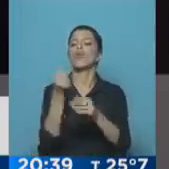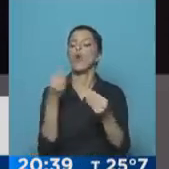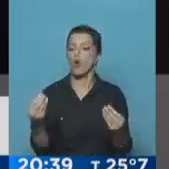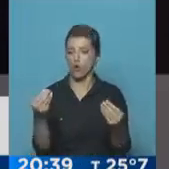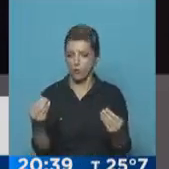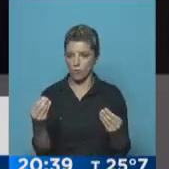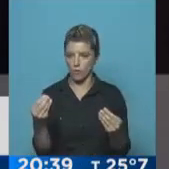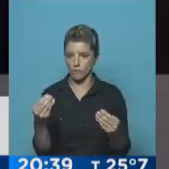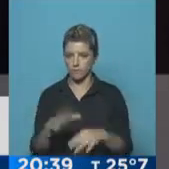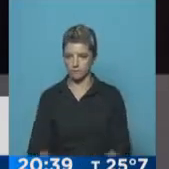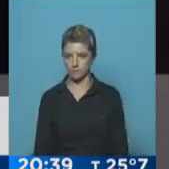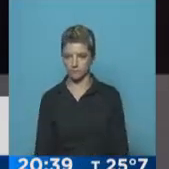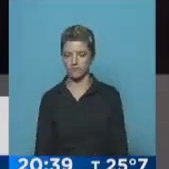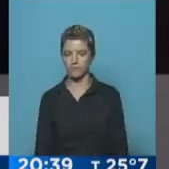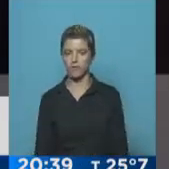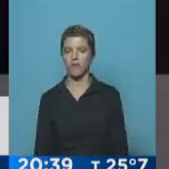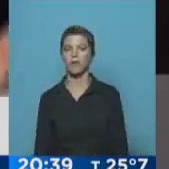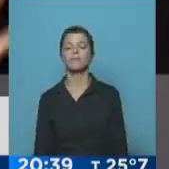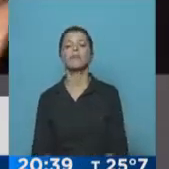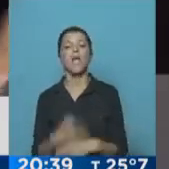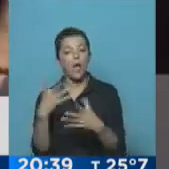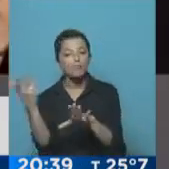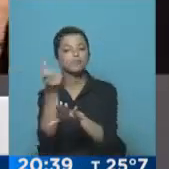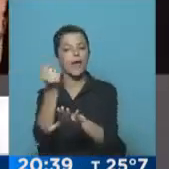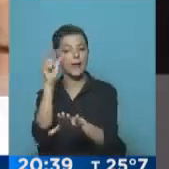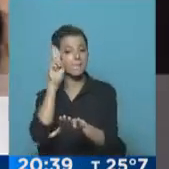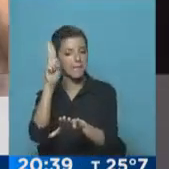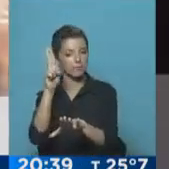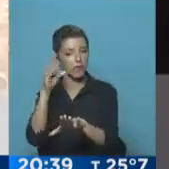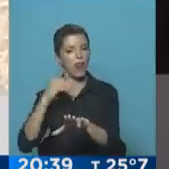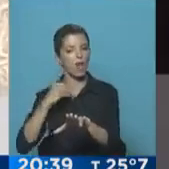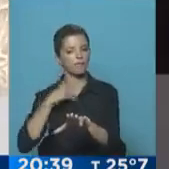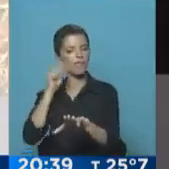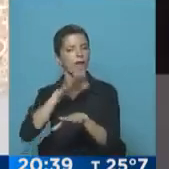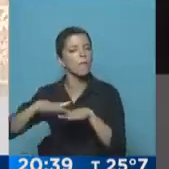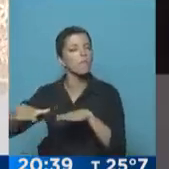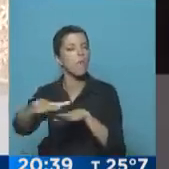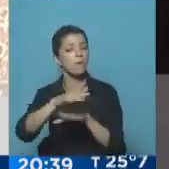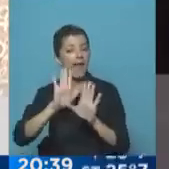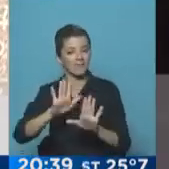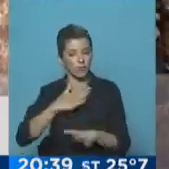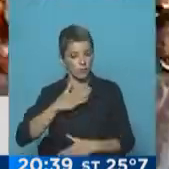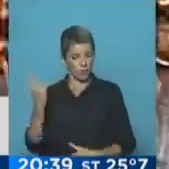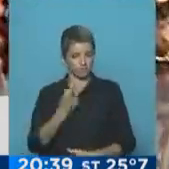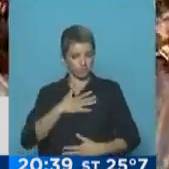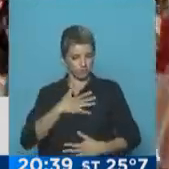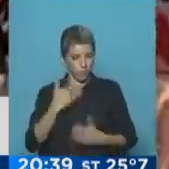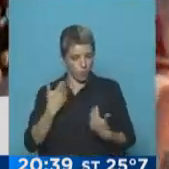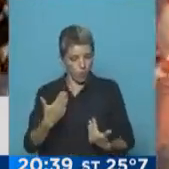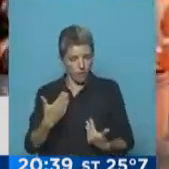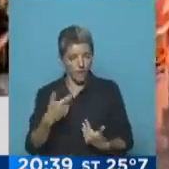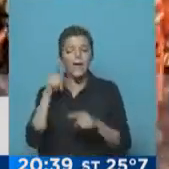logrando el respeto y la confianza del pueblo. La confianza del pueblo se logra de una